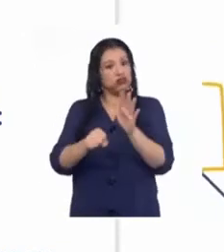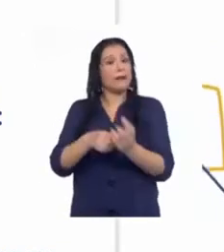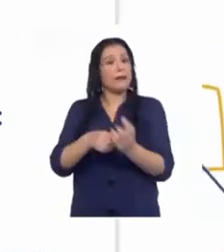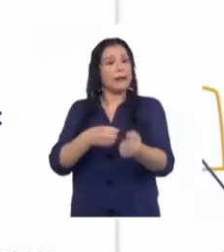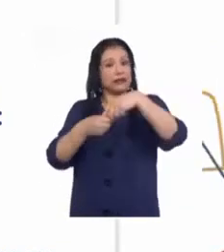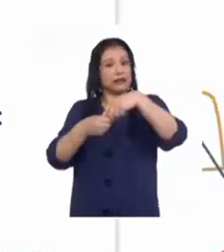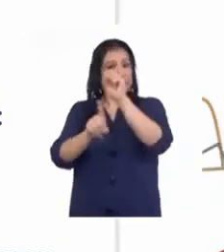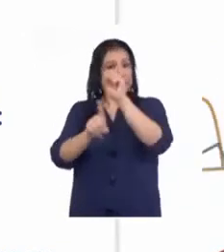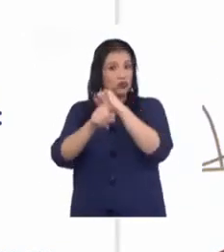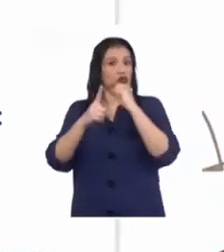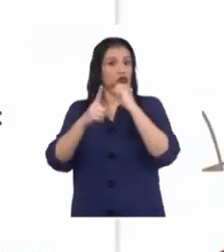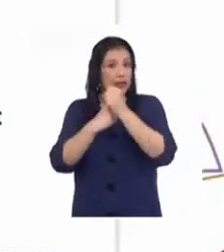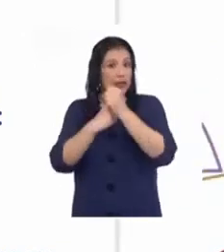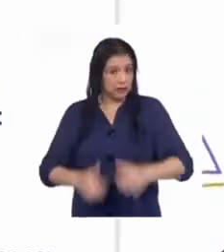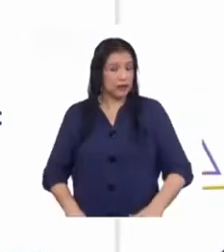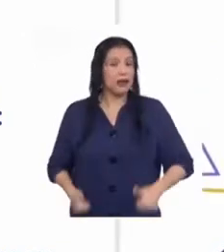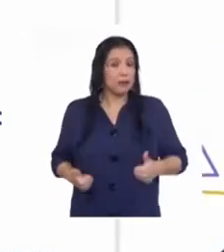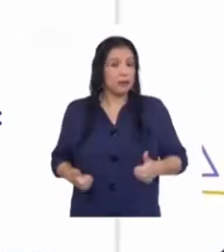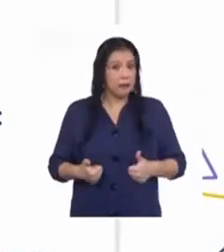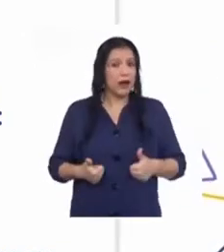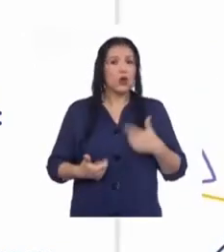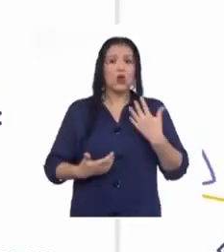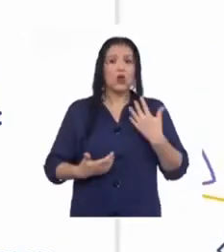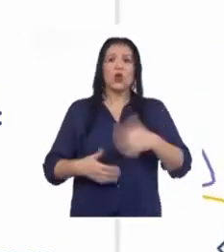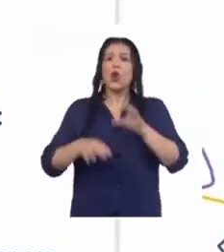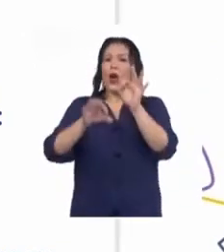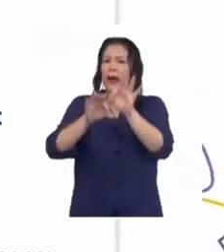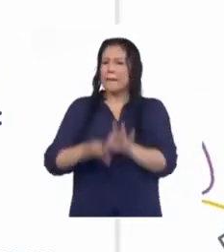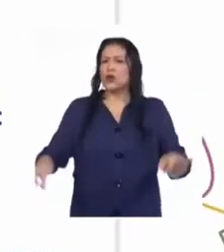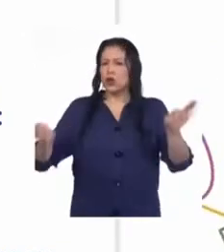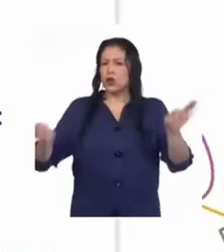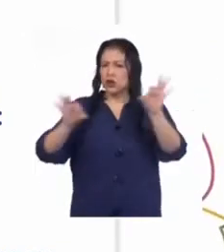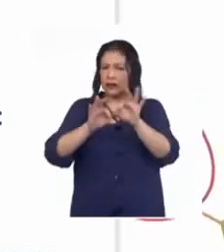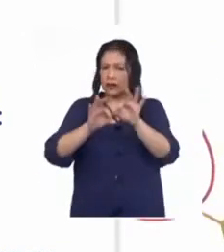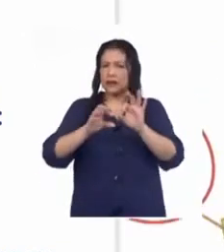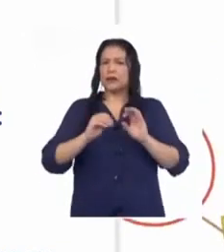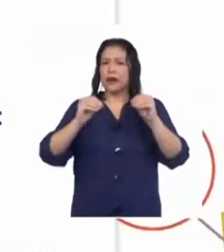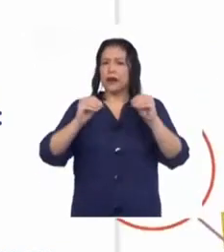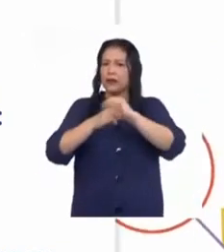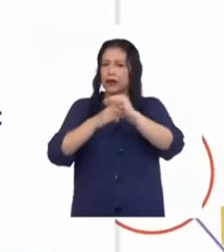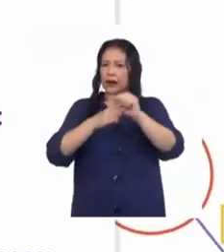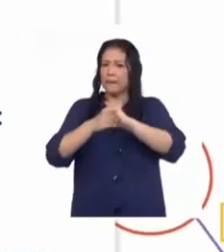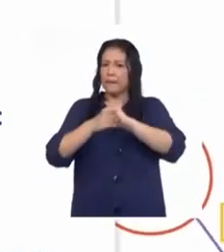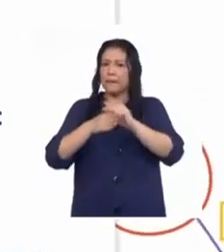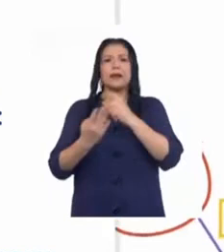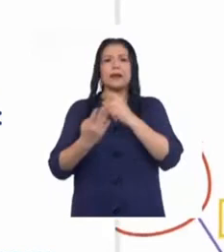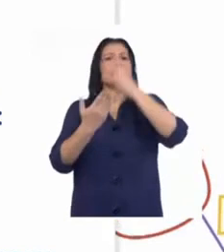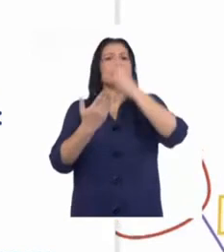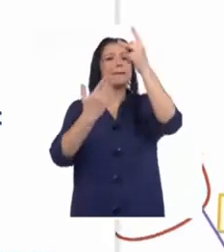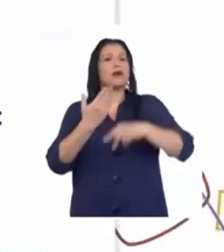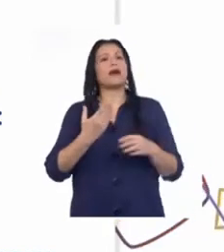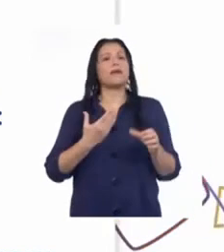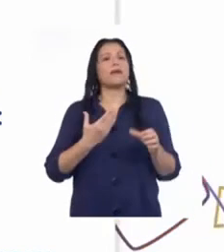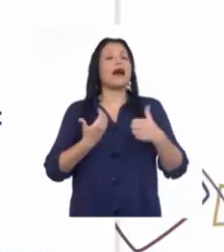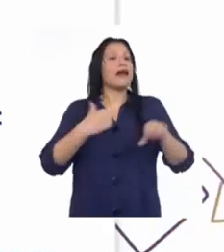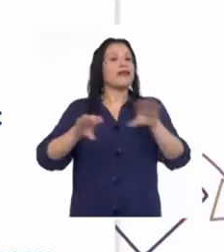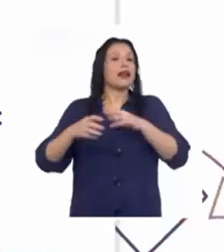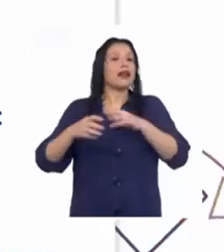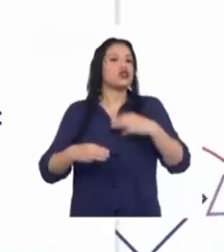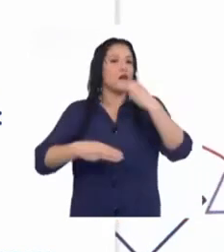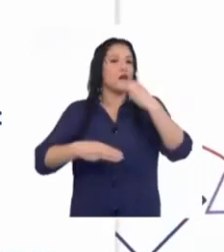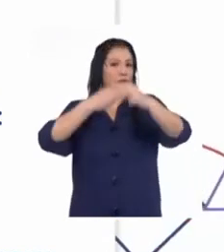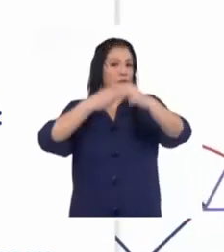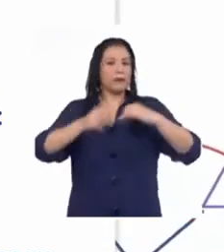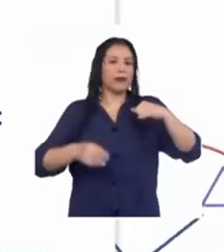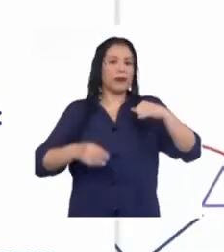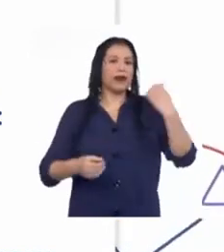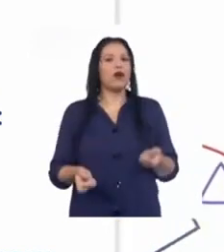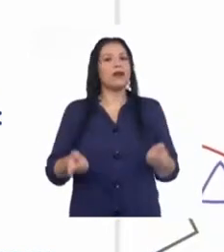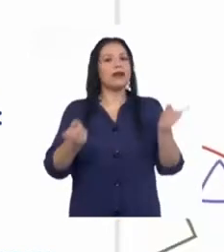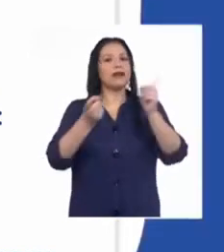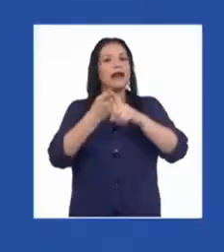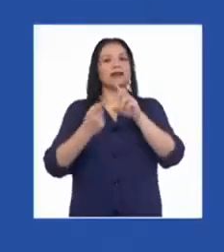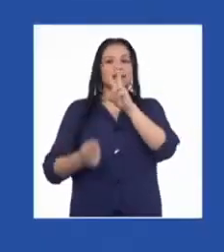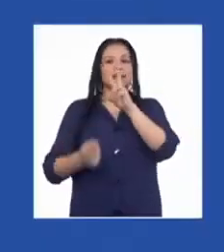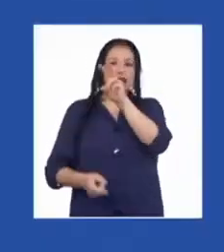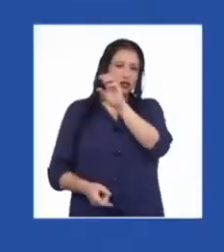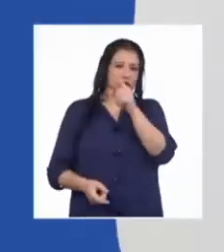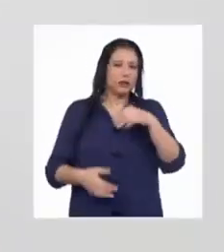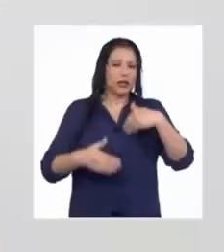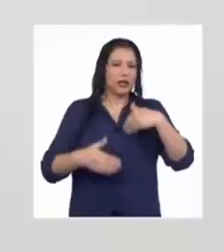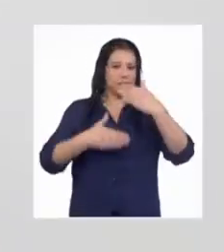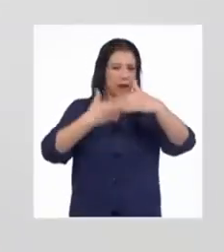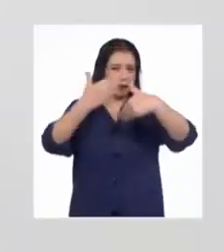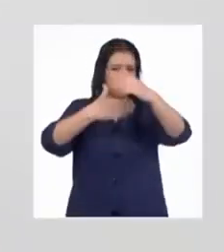sociedad en que viven, son fundamentales para la aplicación del Programa de Acción Mundial para Jóvenes hasta el 2000 y años